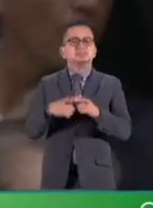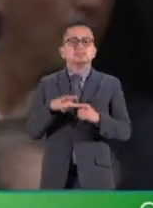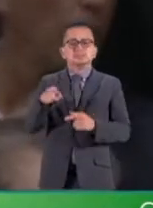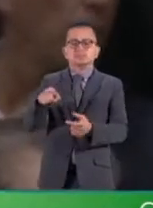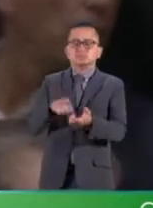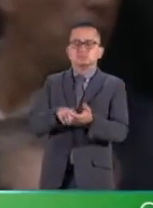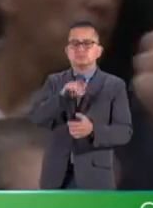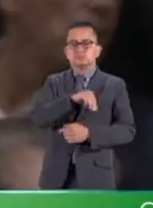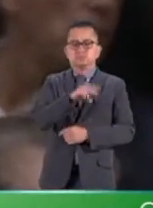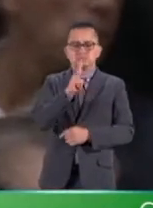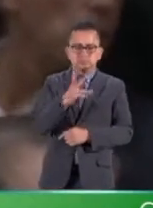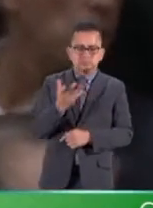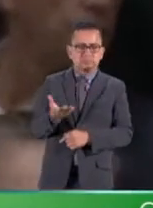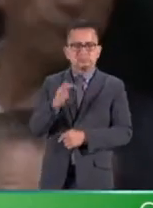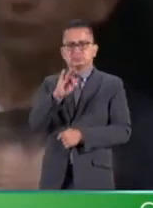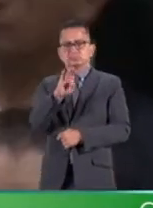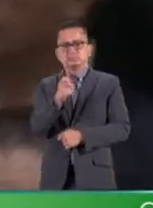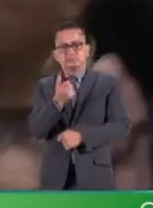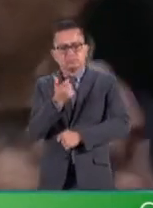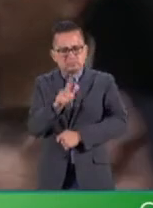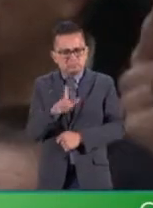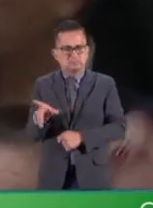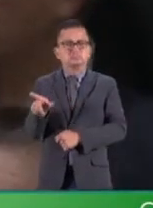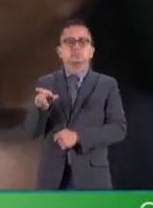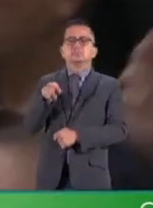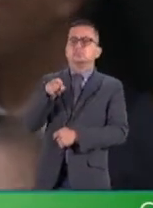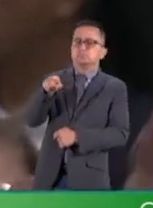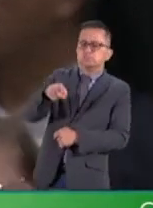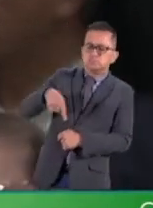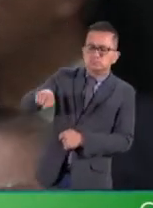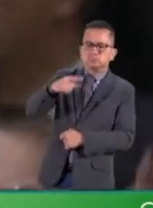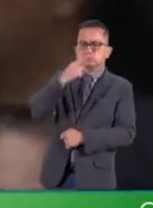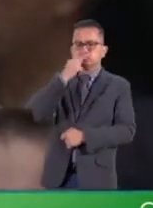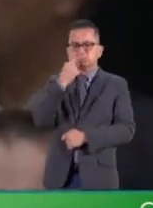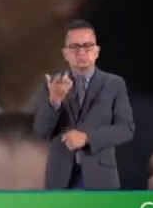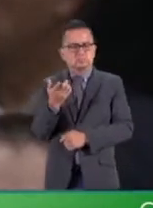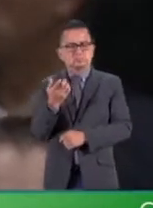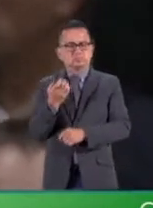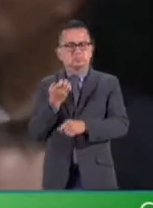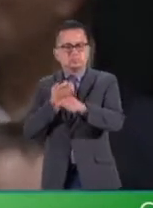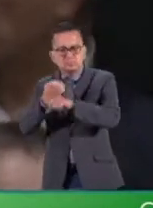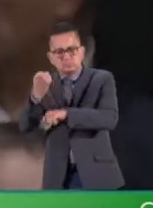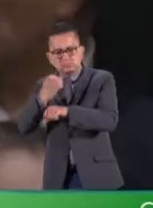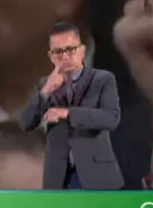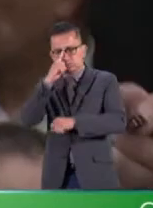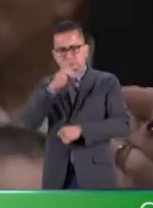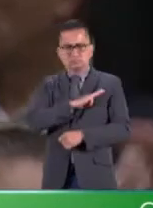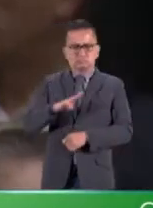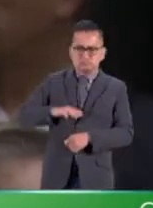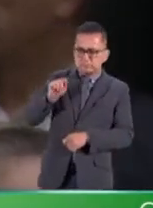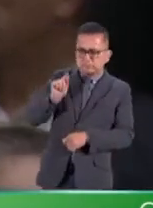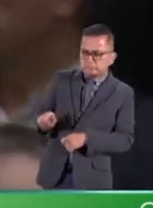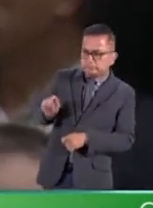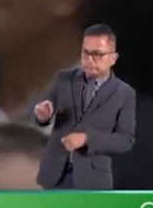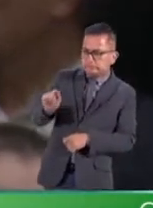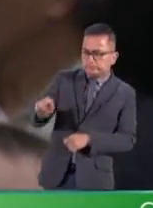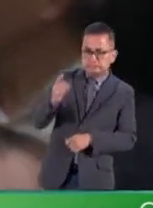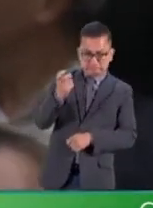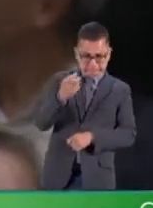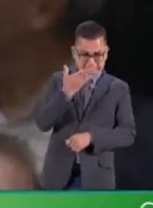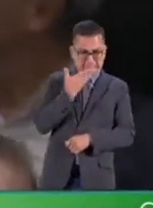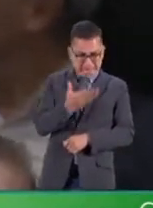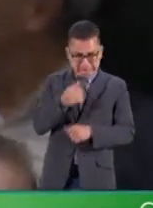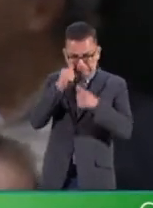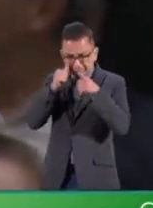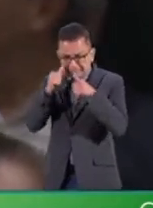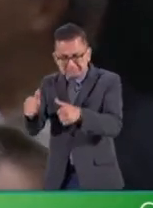en las fiscalías, en las policías, en las localidades donde las personas sufren sus problemas, ahí no están tocando